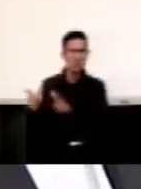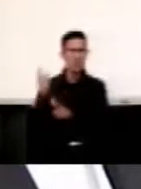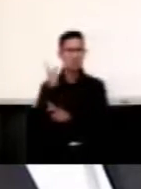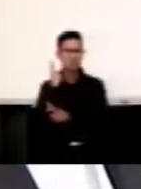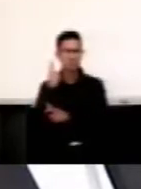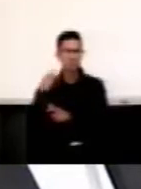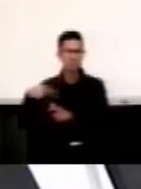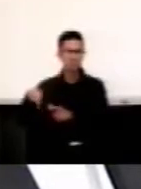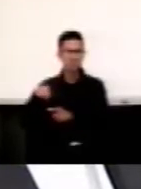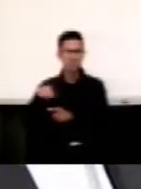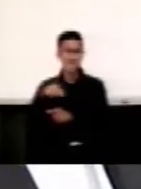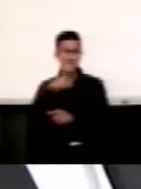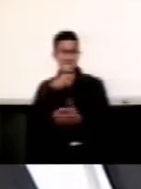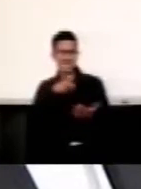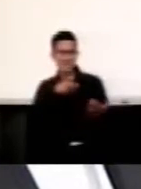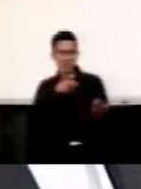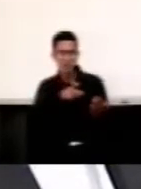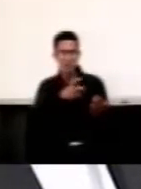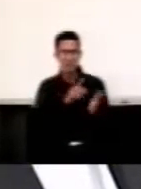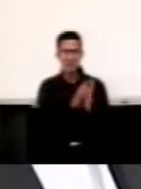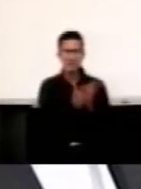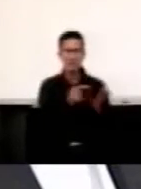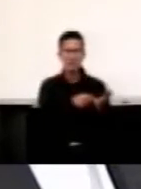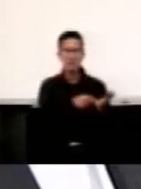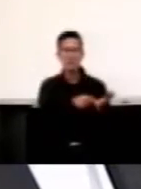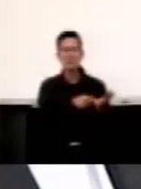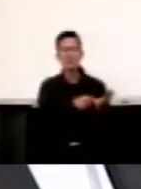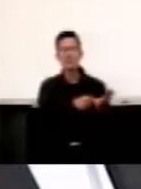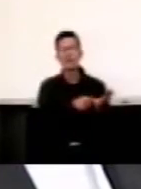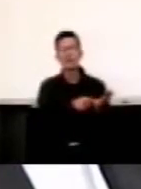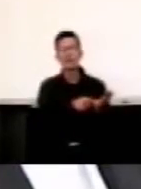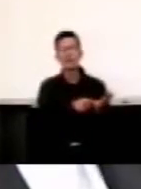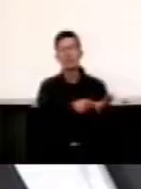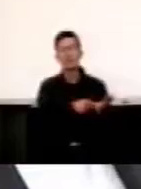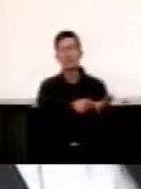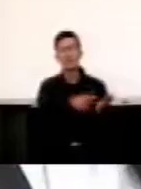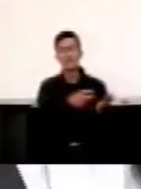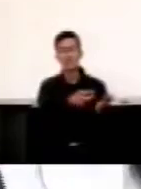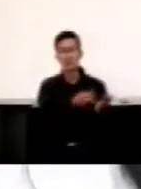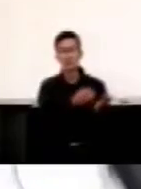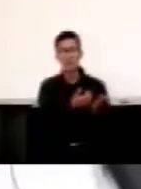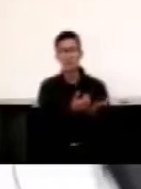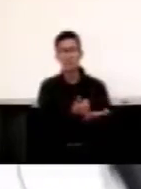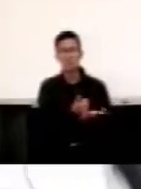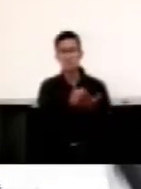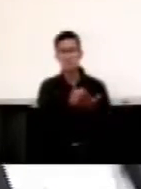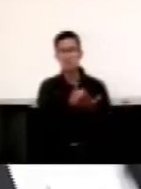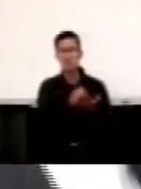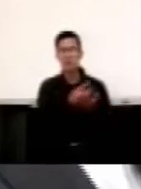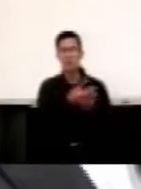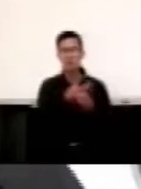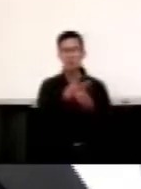trata este libro, es un libro de verdad muy, muy didáctico, si me permiten decirlo de esa manera,